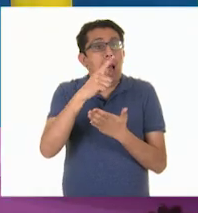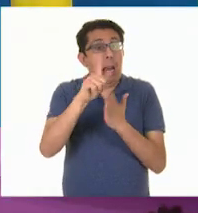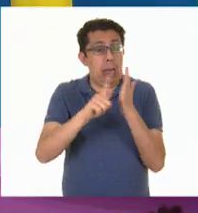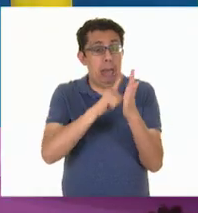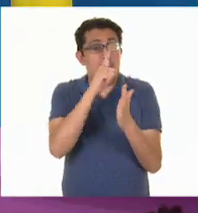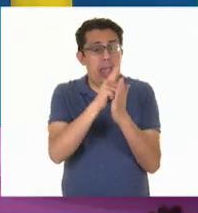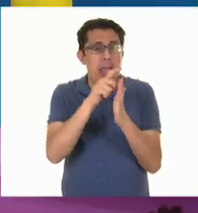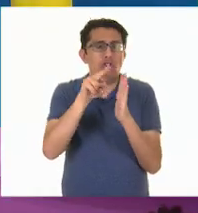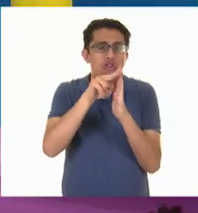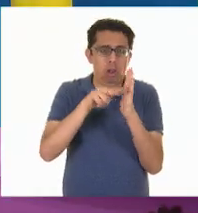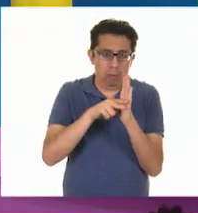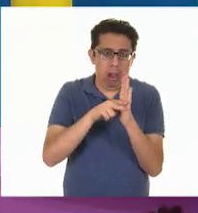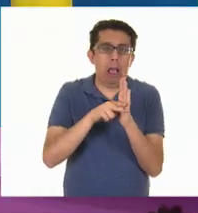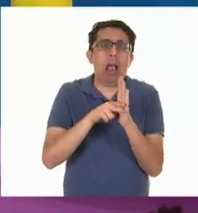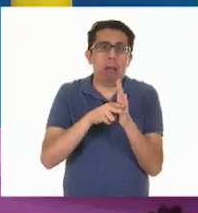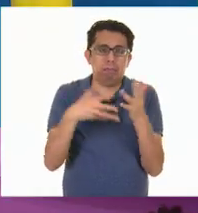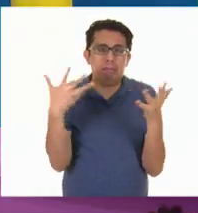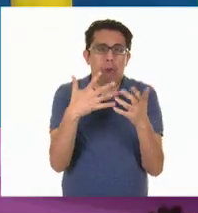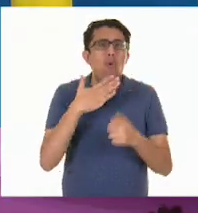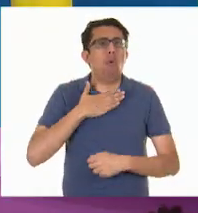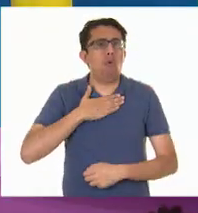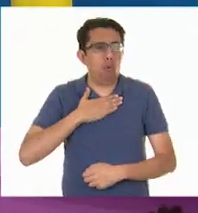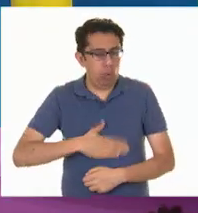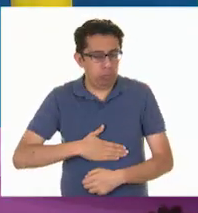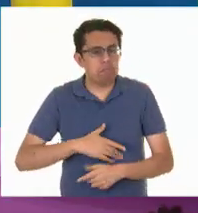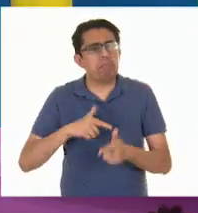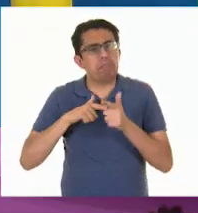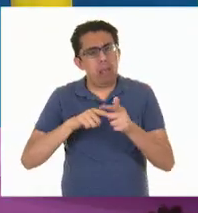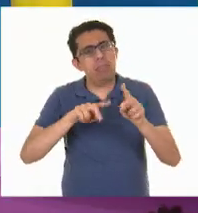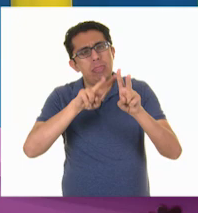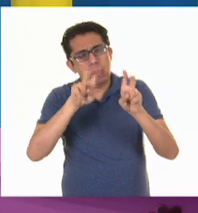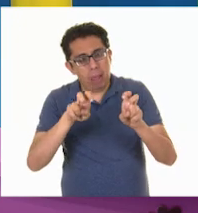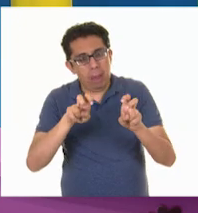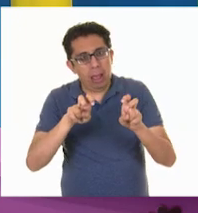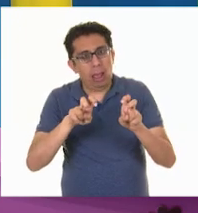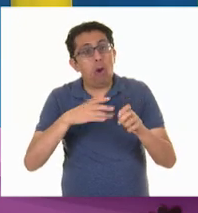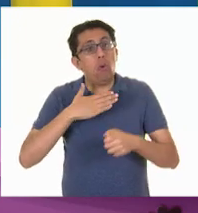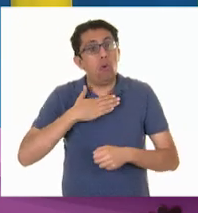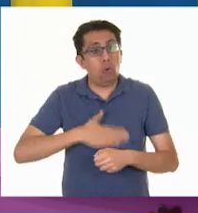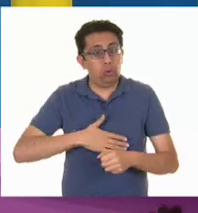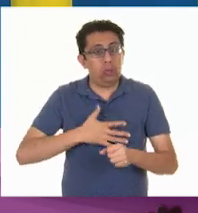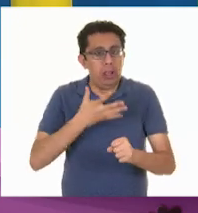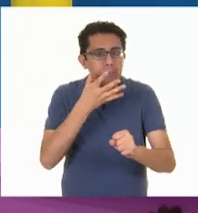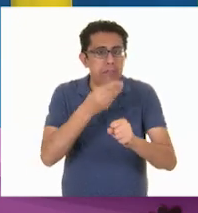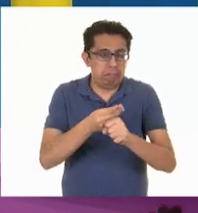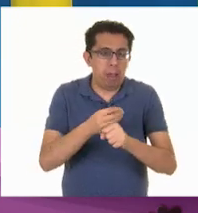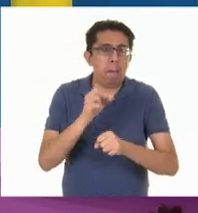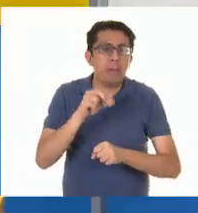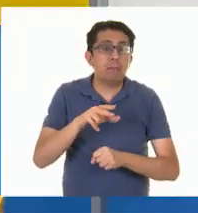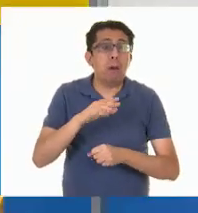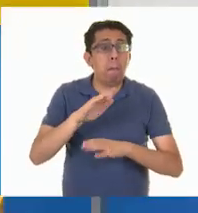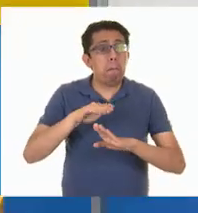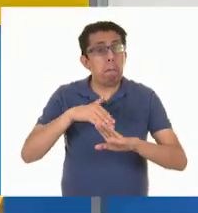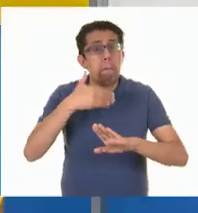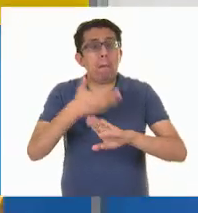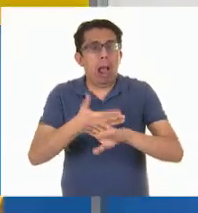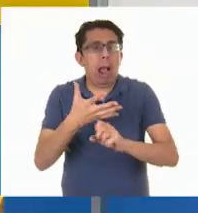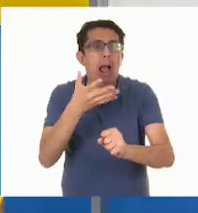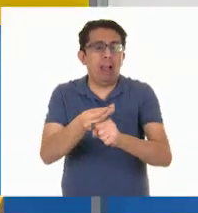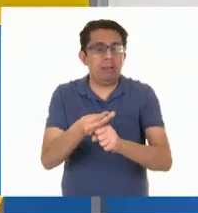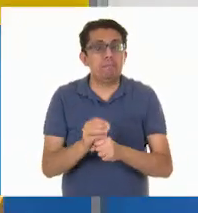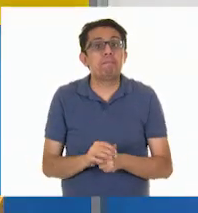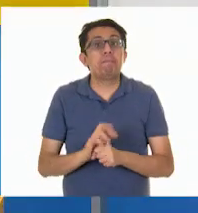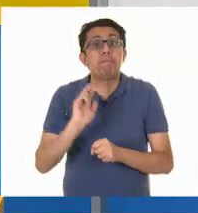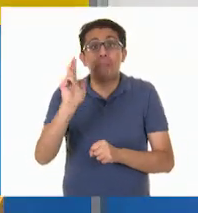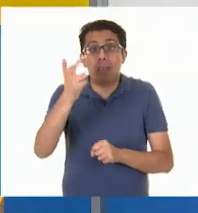bien, seguiremos trabajando con el tema de la justicia restaurativa y la reparación del daño. Muy bien, está bien, ¿verdad? Así es. Claro. Recuerden